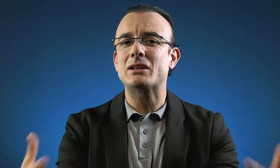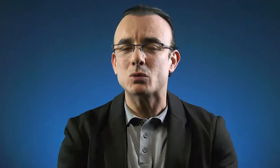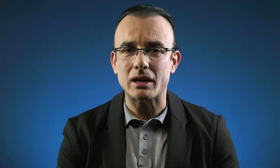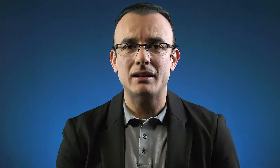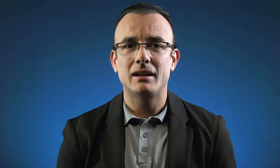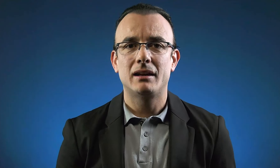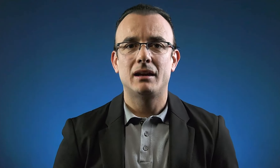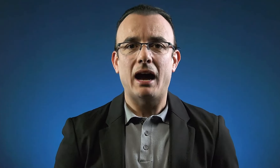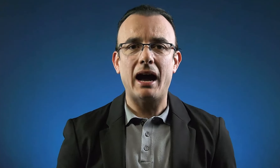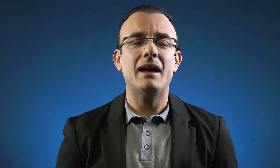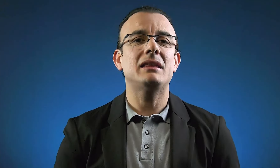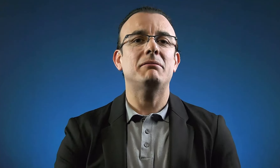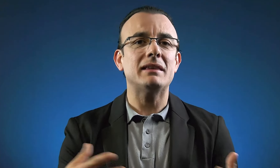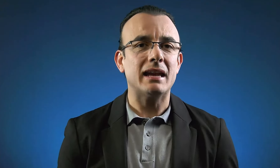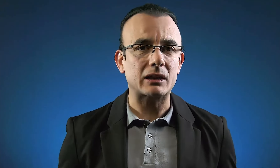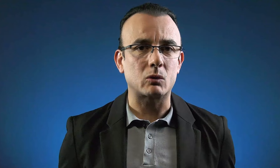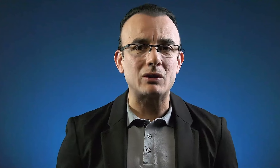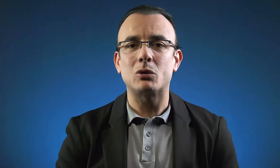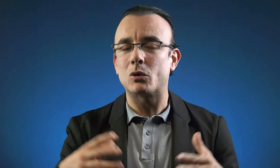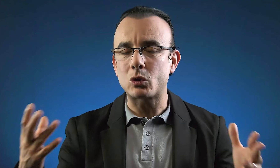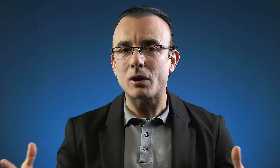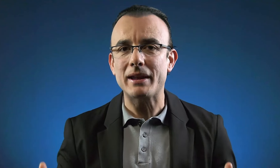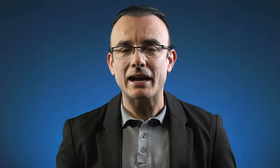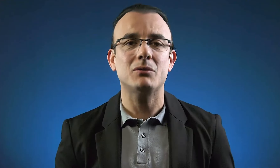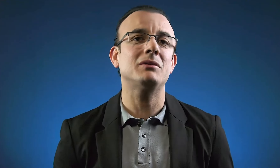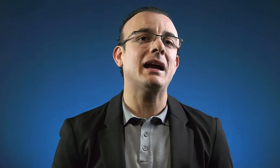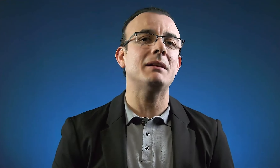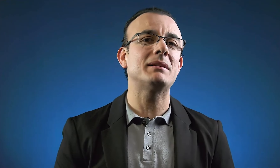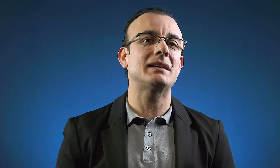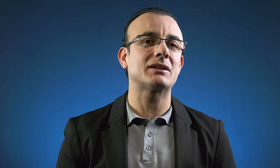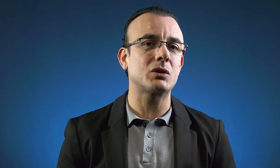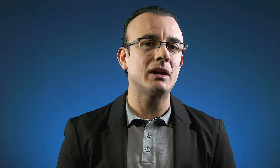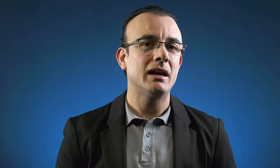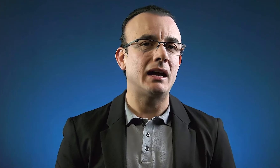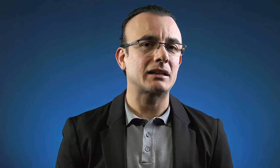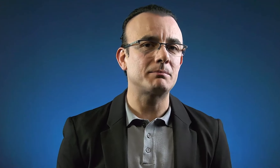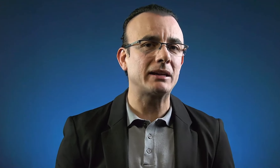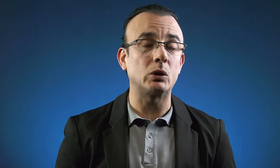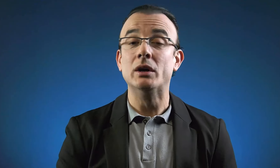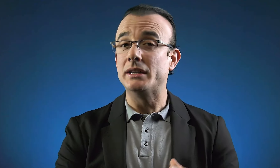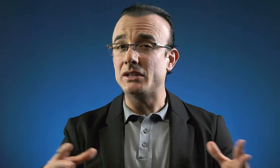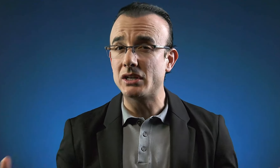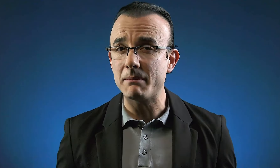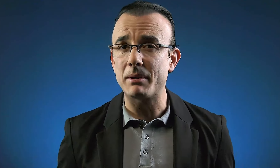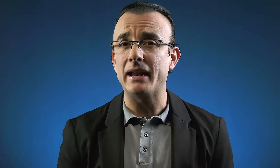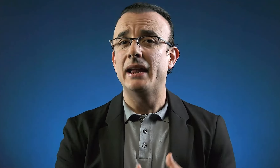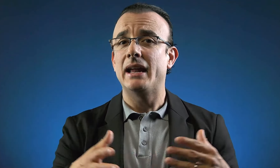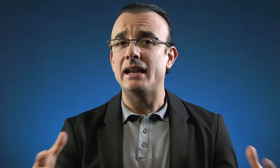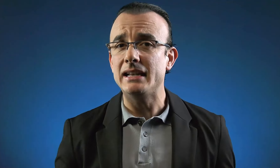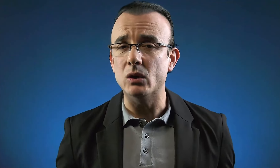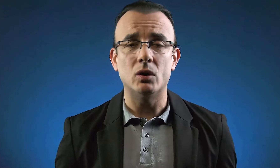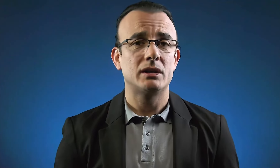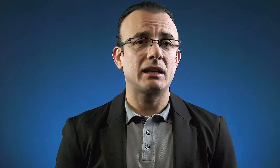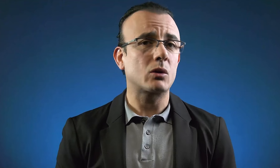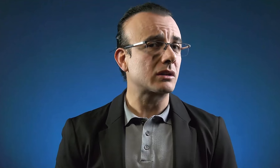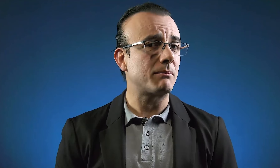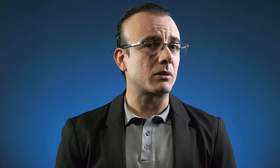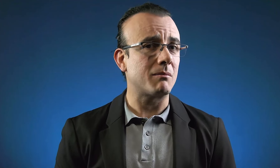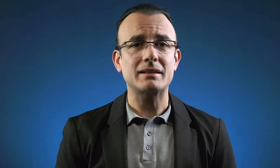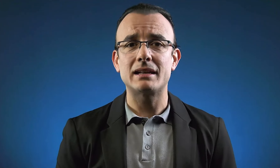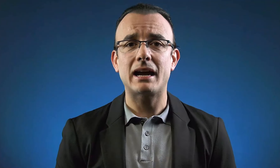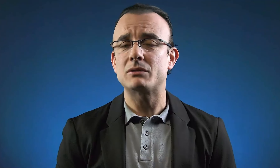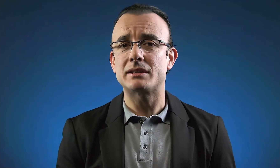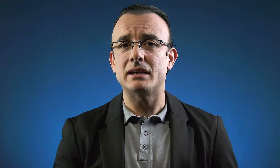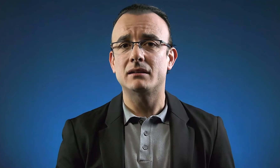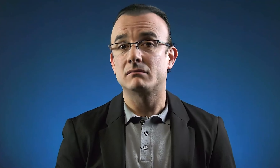se apresuran a defenderlo cuando todavía hay una investigación al respecto? Y siempre el hilo se corta por lo